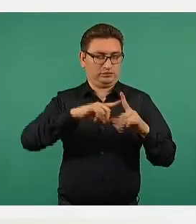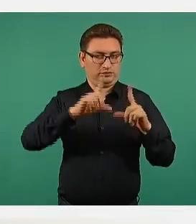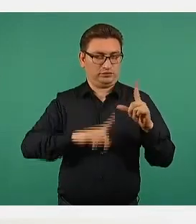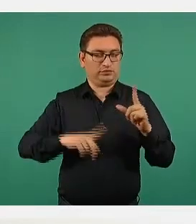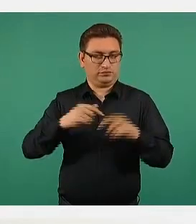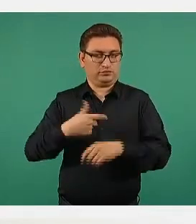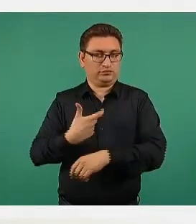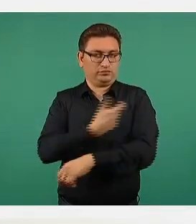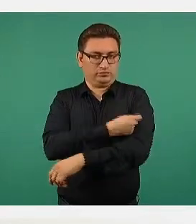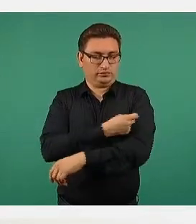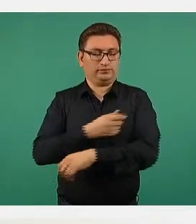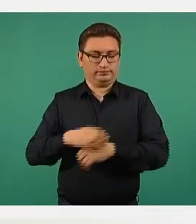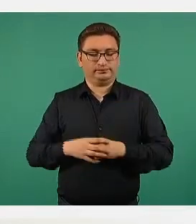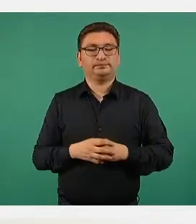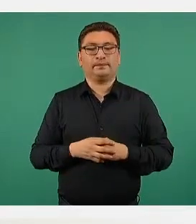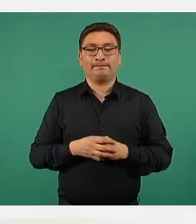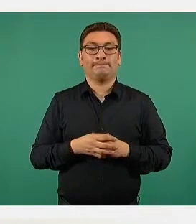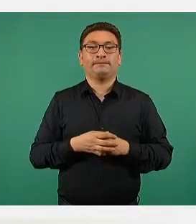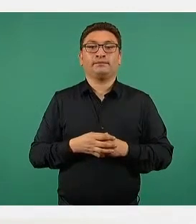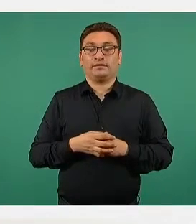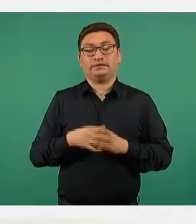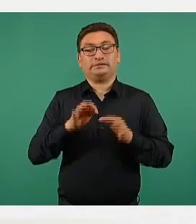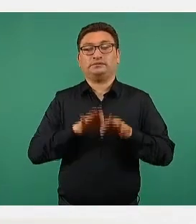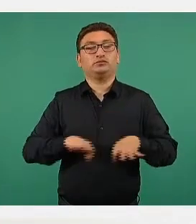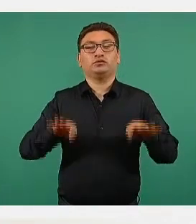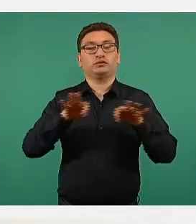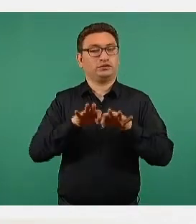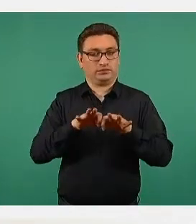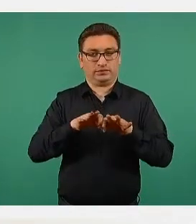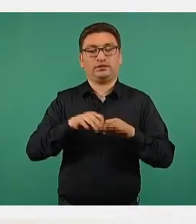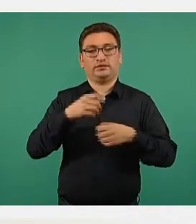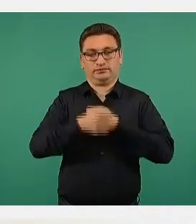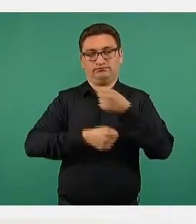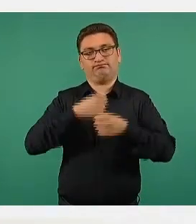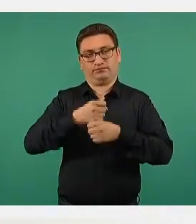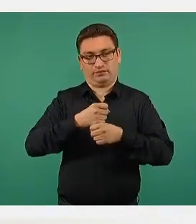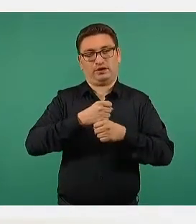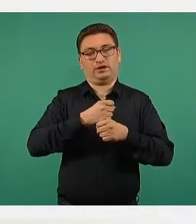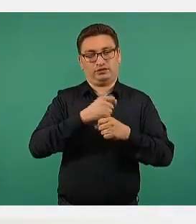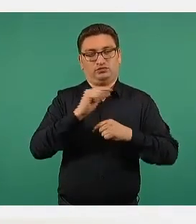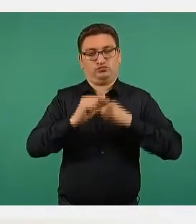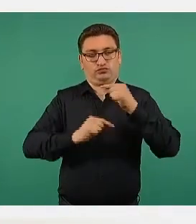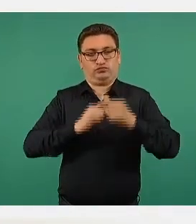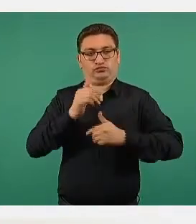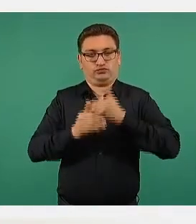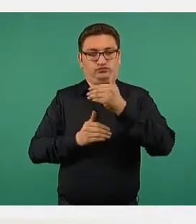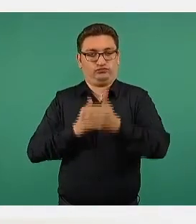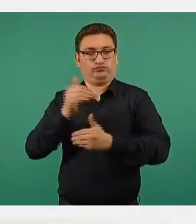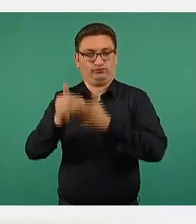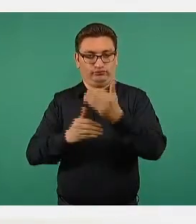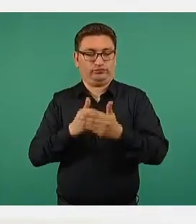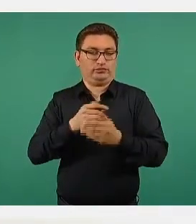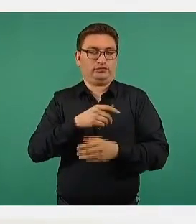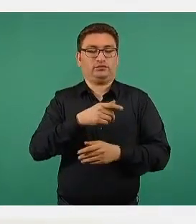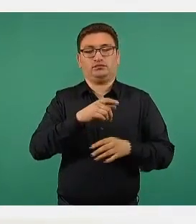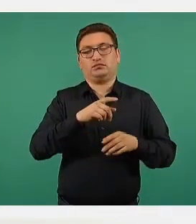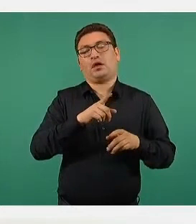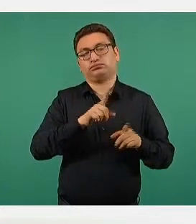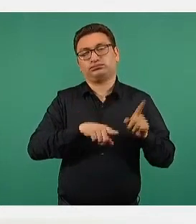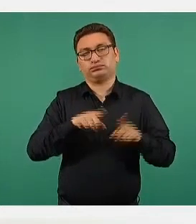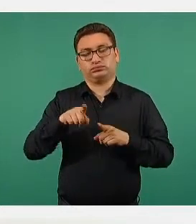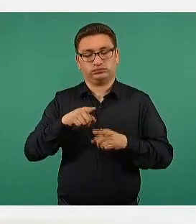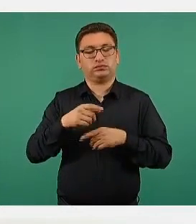Vacunación para COVID, el eje prioritario es edad, y vamos cubriendo de acuerdo a edad, recordando